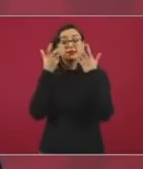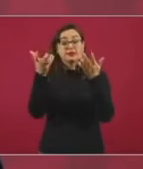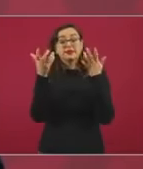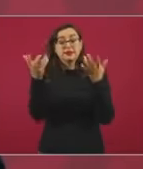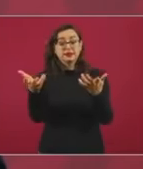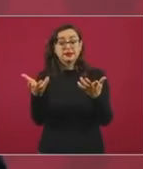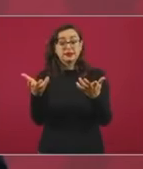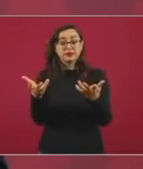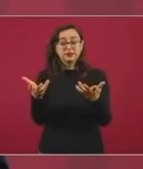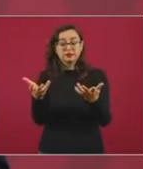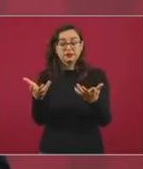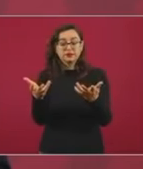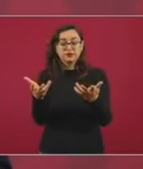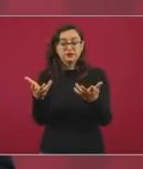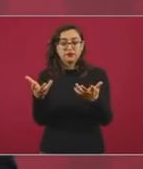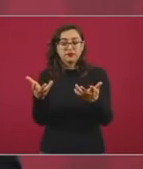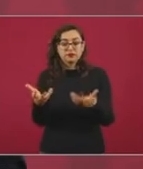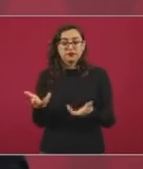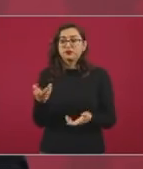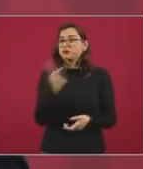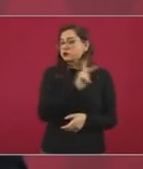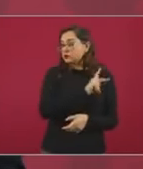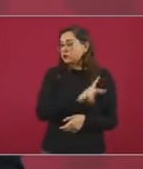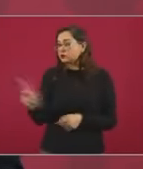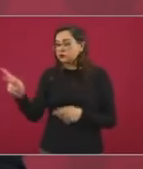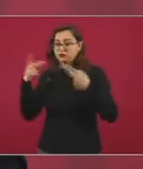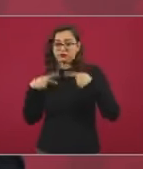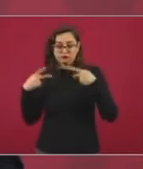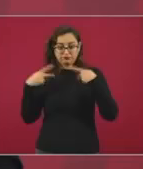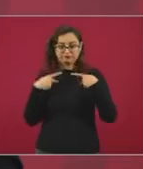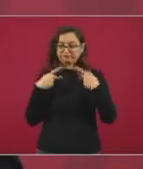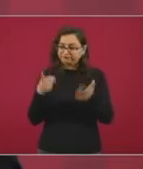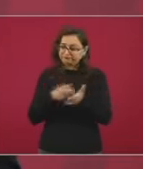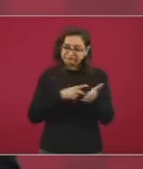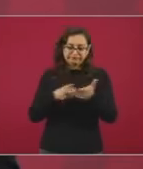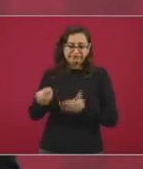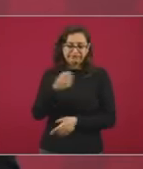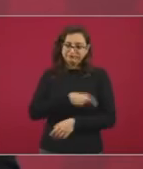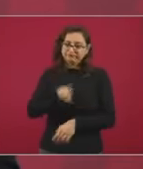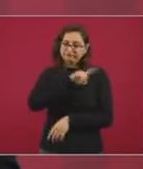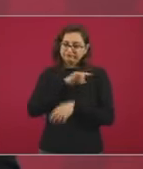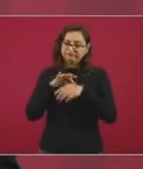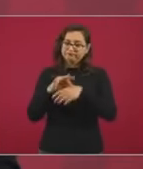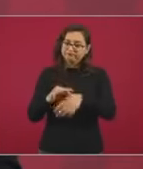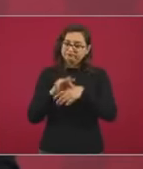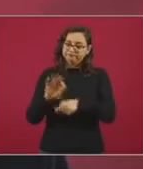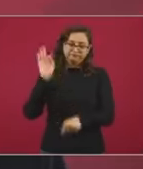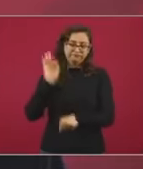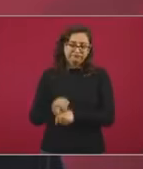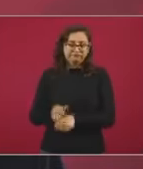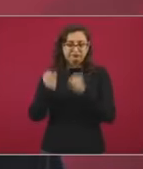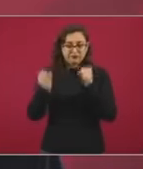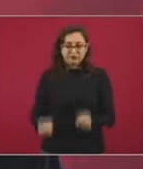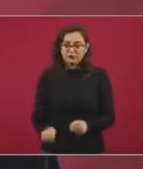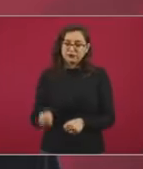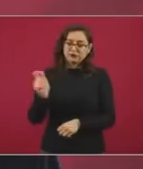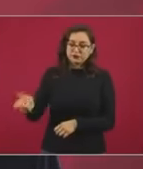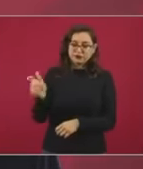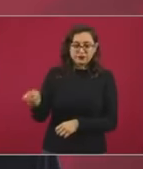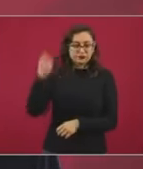que podamos garantizar a todos el derecho a la salud, el derecho a una pensión